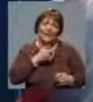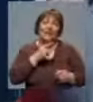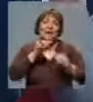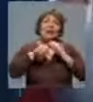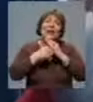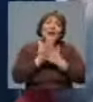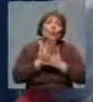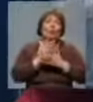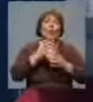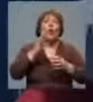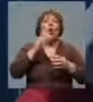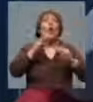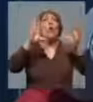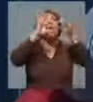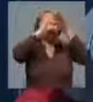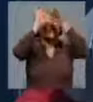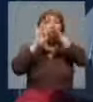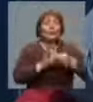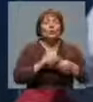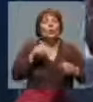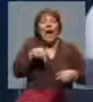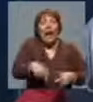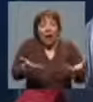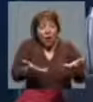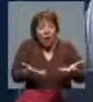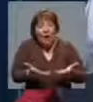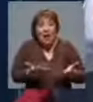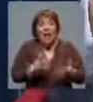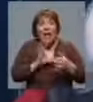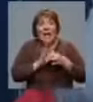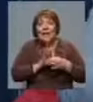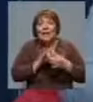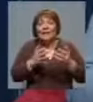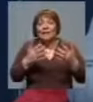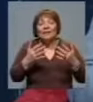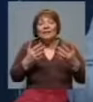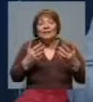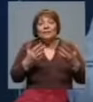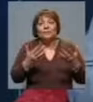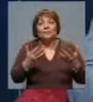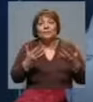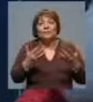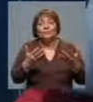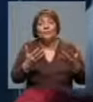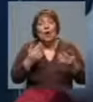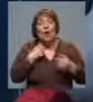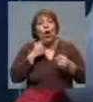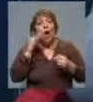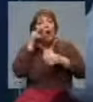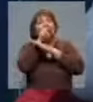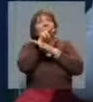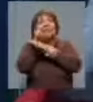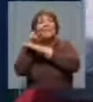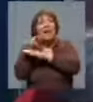mercosur la unasur la alianza Ahora nos han autorizado a hacer este observadores